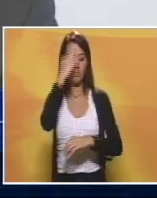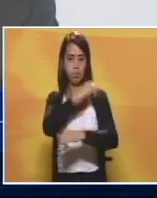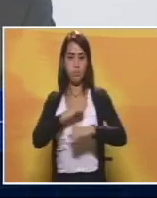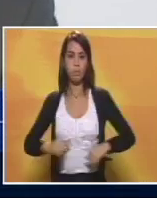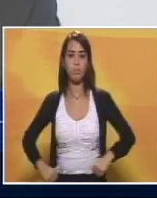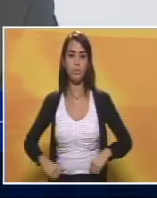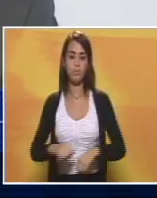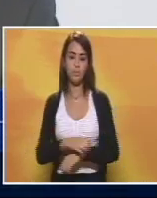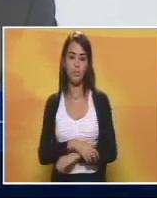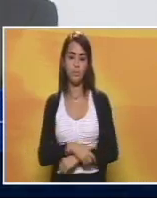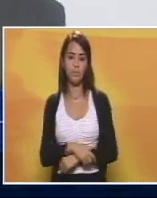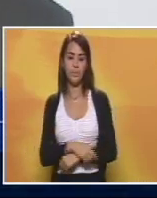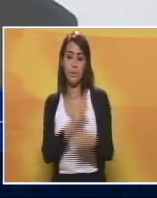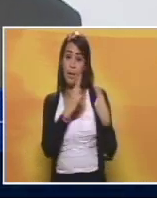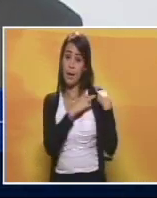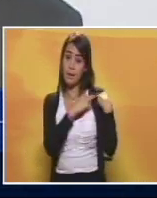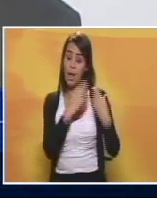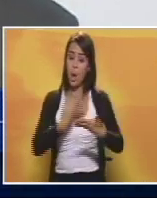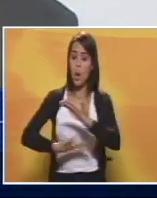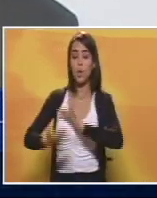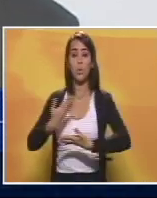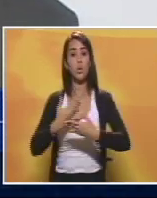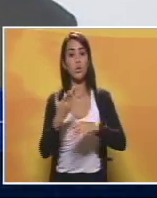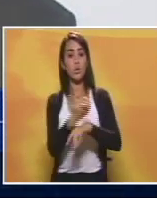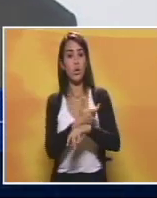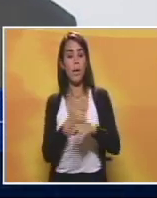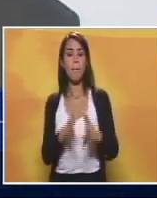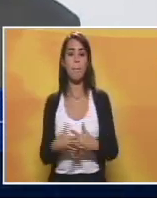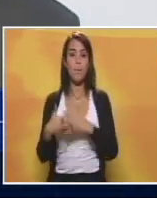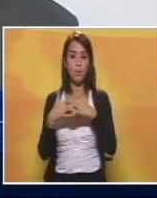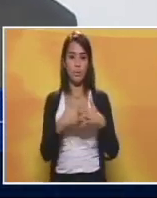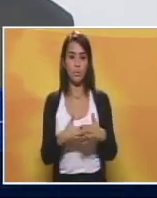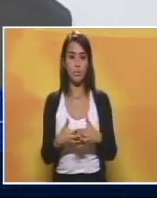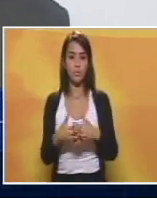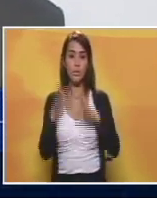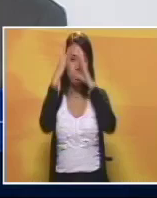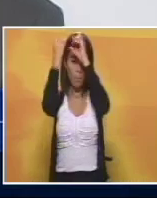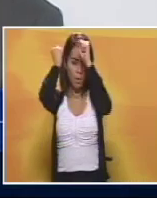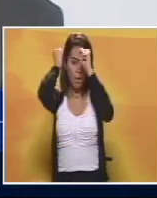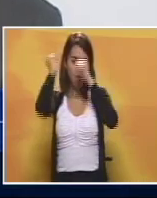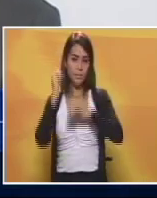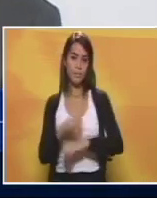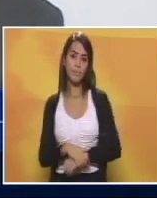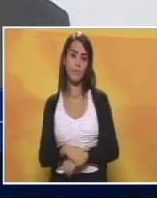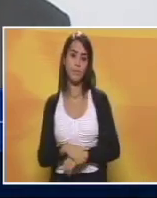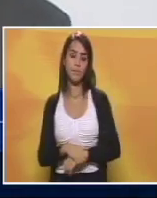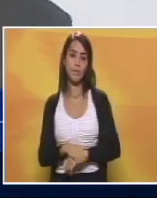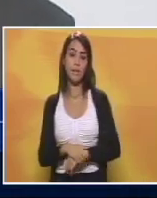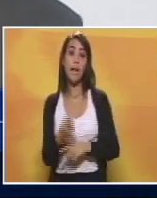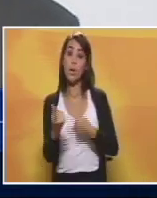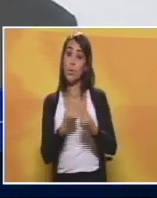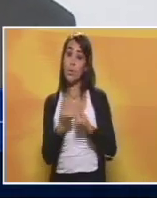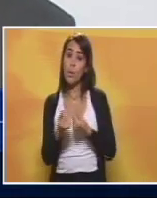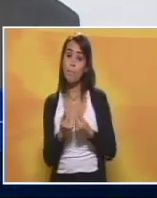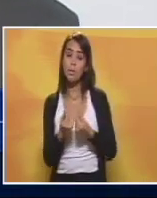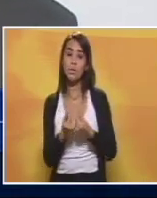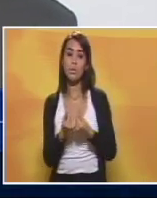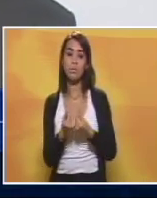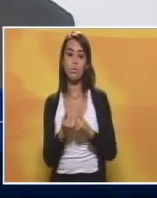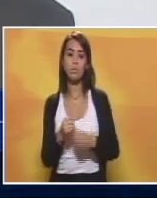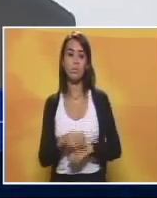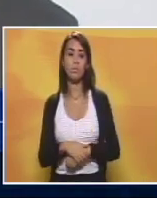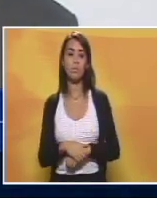del encargado de negocios de eeuu y su embajada de las conspiraciones del campo económico y de la